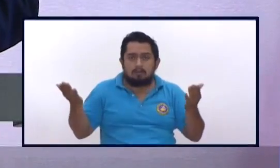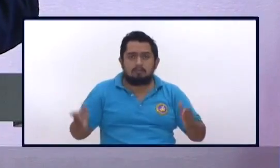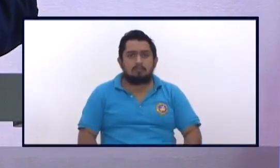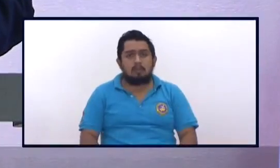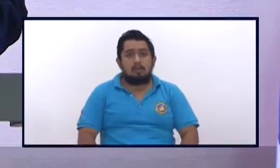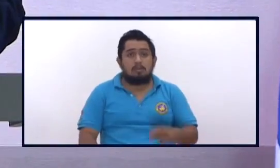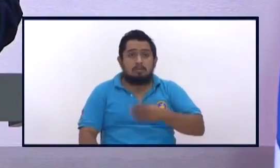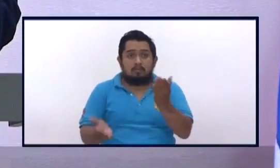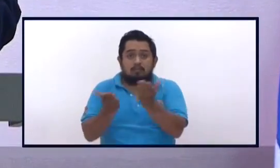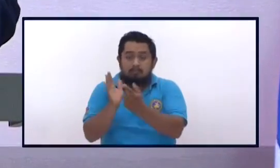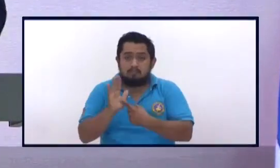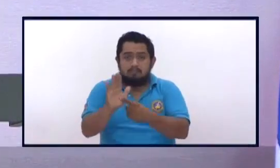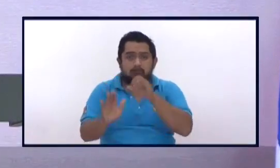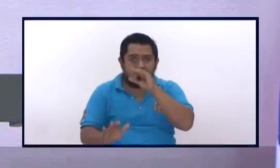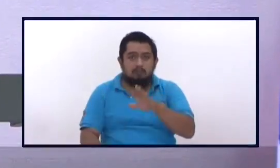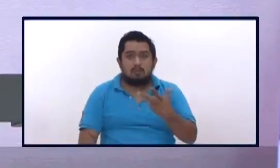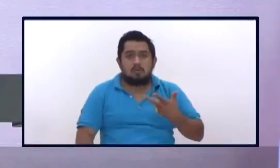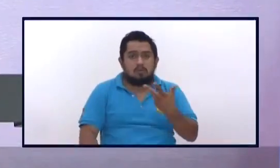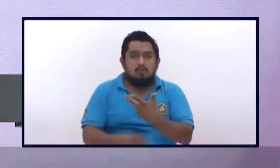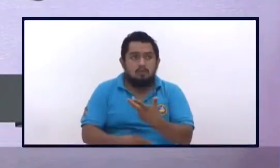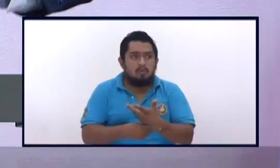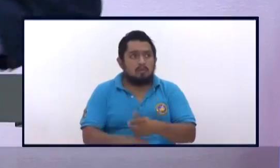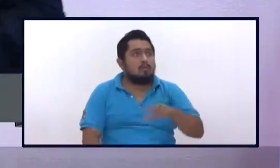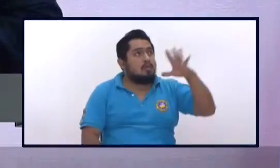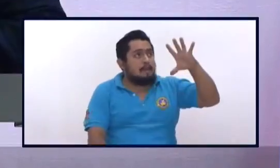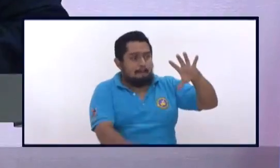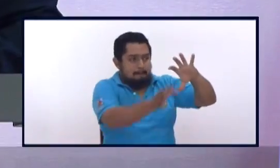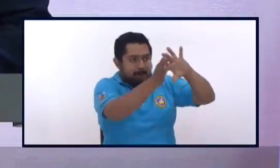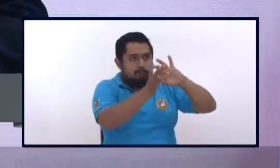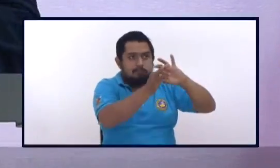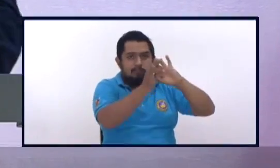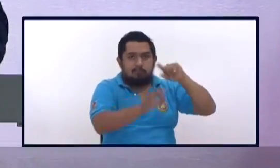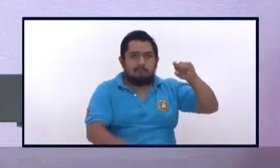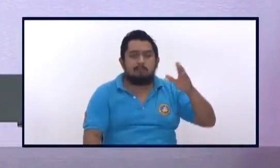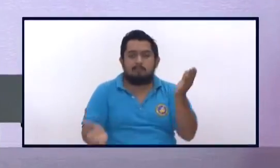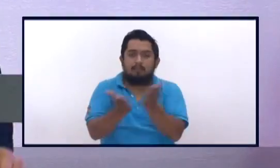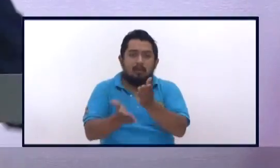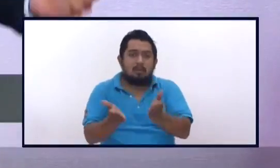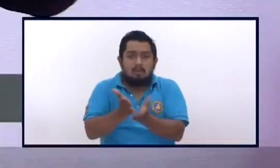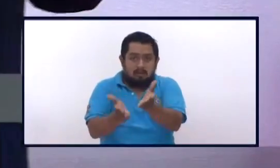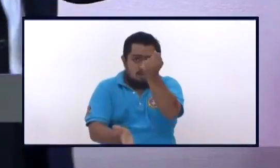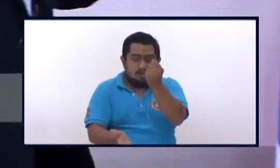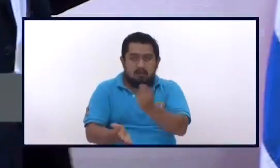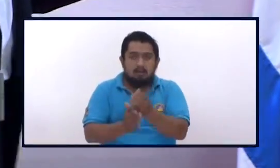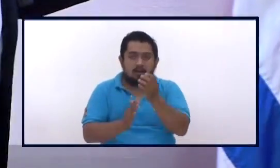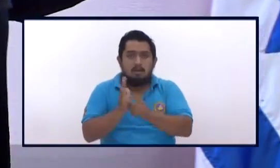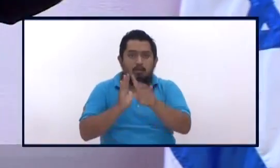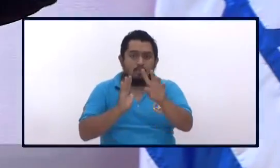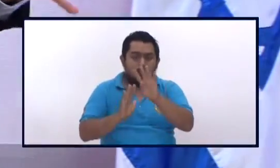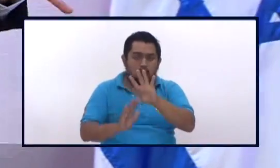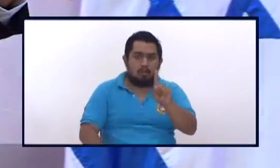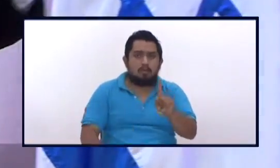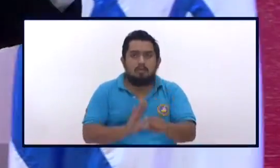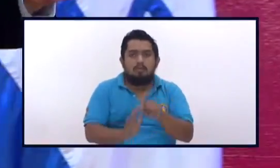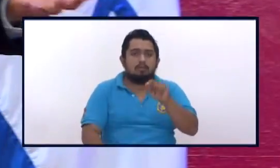por eso la palabra nos dice el día de hoy que debemos de estar bajo la cobertura isaías capítulo 41 versículo 10 dice no temas porque yo